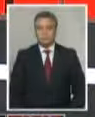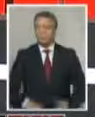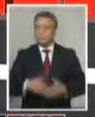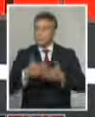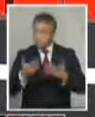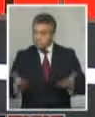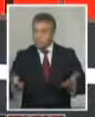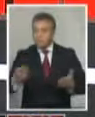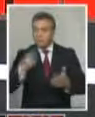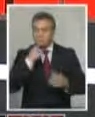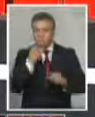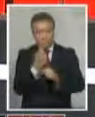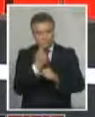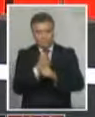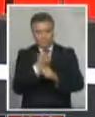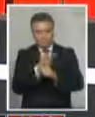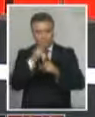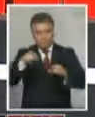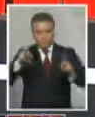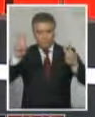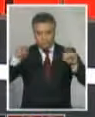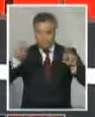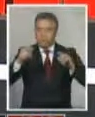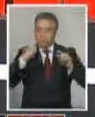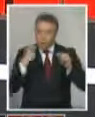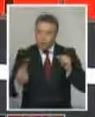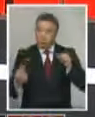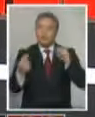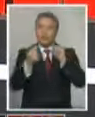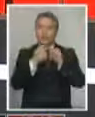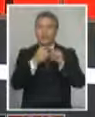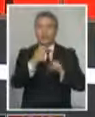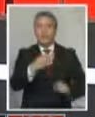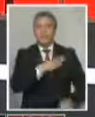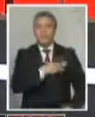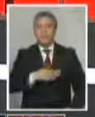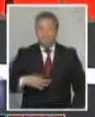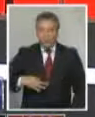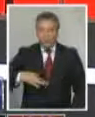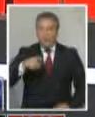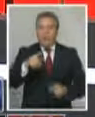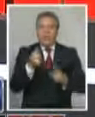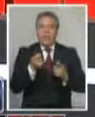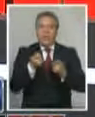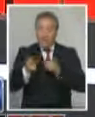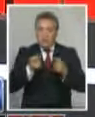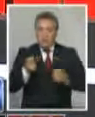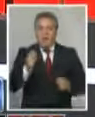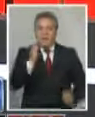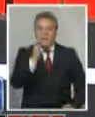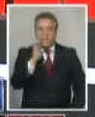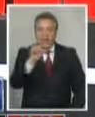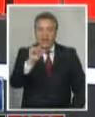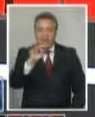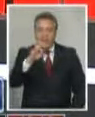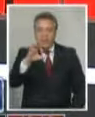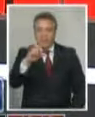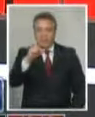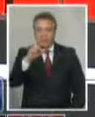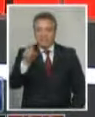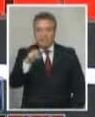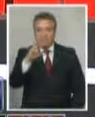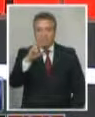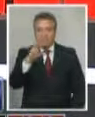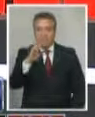Bueno, y para conversar de este tema vamos a tomar contacto con el ministro de la cartera, el ministro de Economía, Luis Felipe Céspedes. Ministro, muchas gracias por